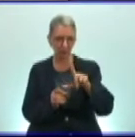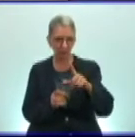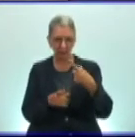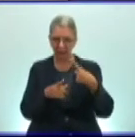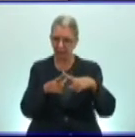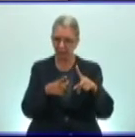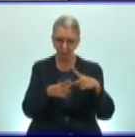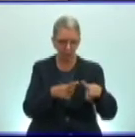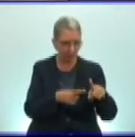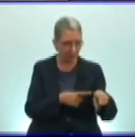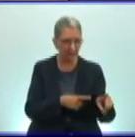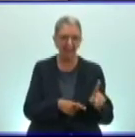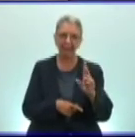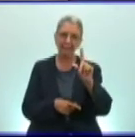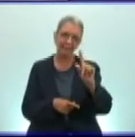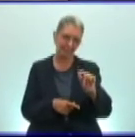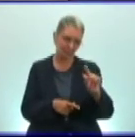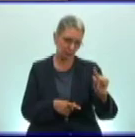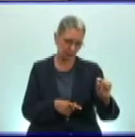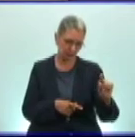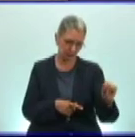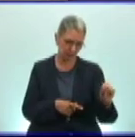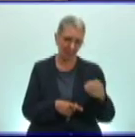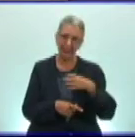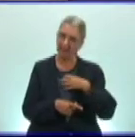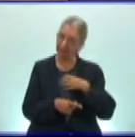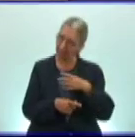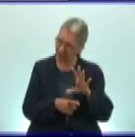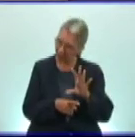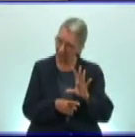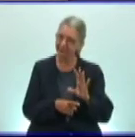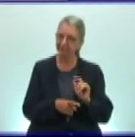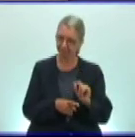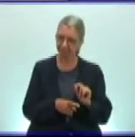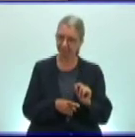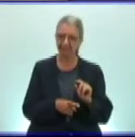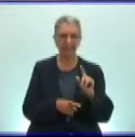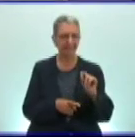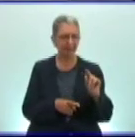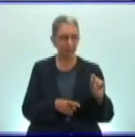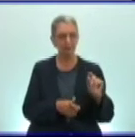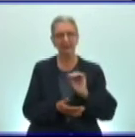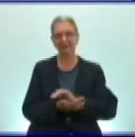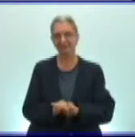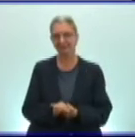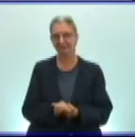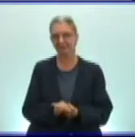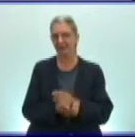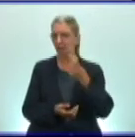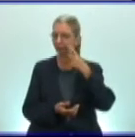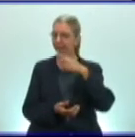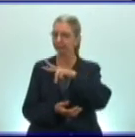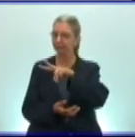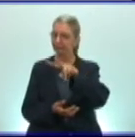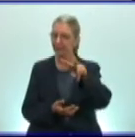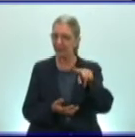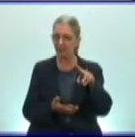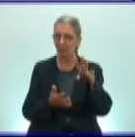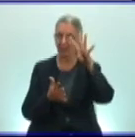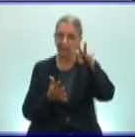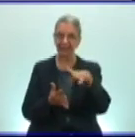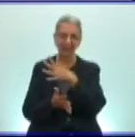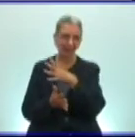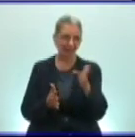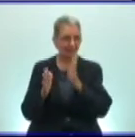la segunda y la tercera, si la tienen, se van a representar en minúscula. Observemos nuevamente la